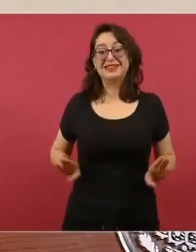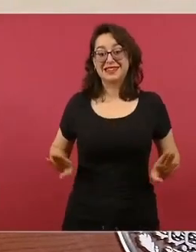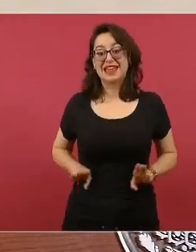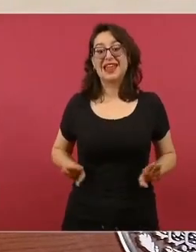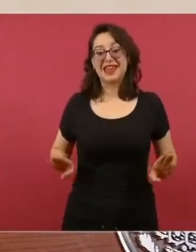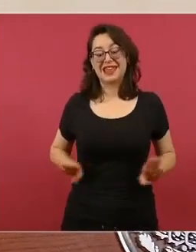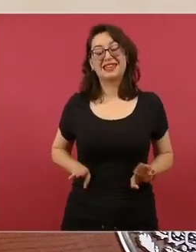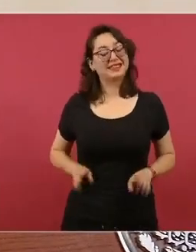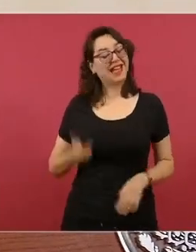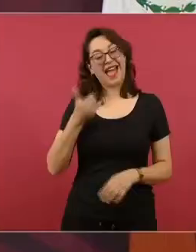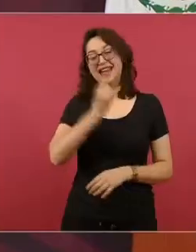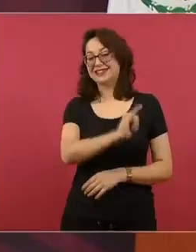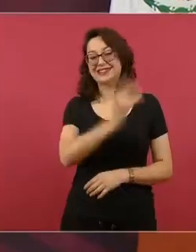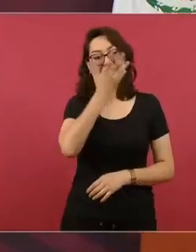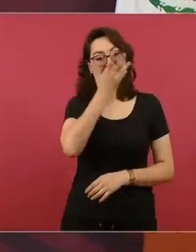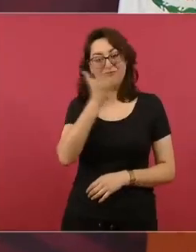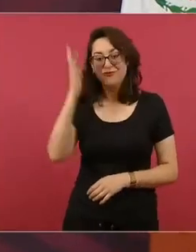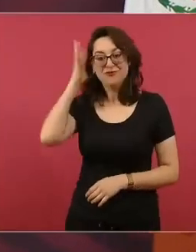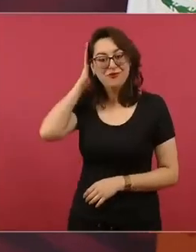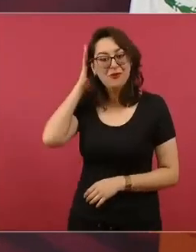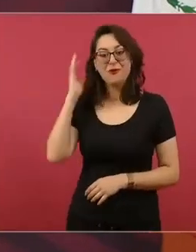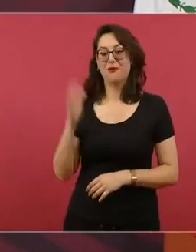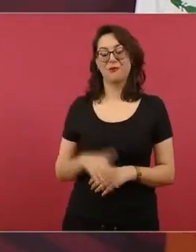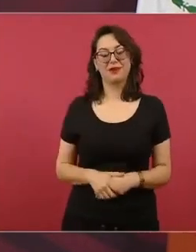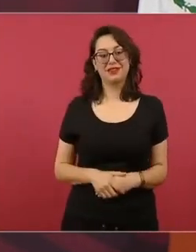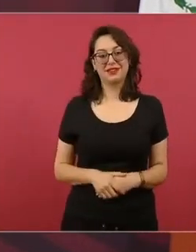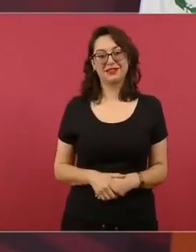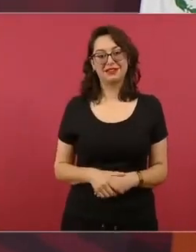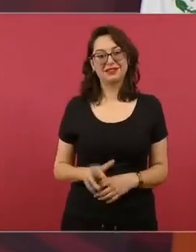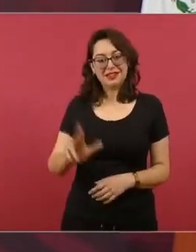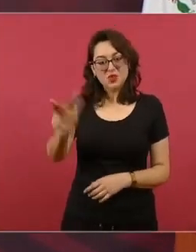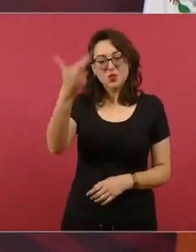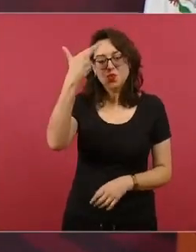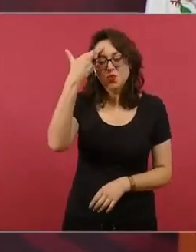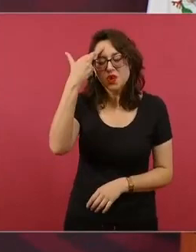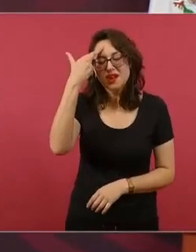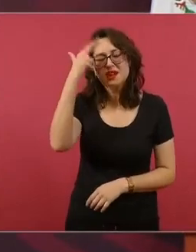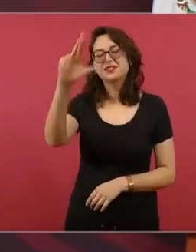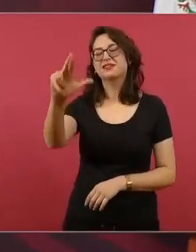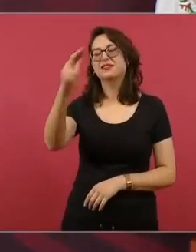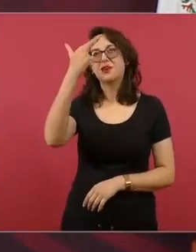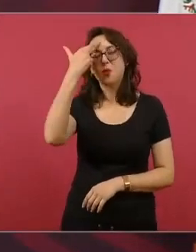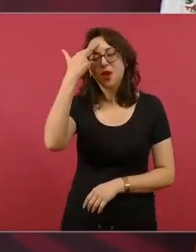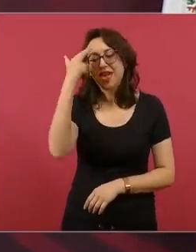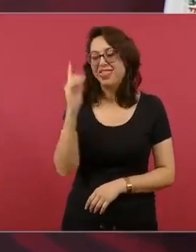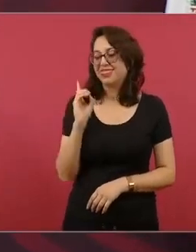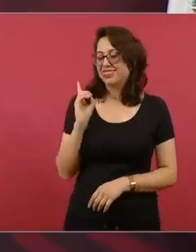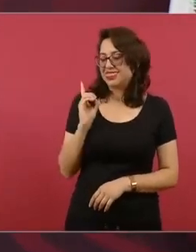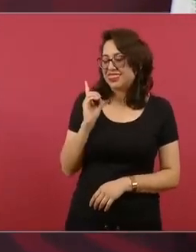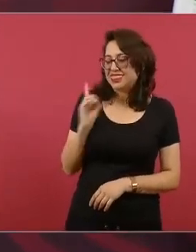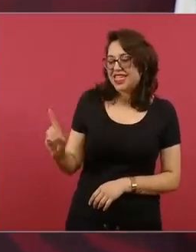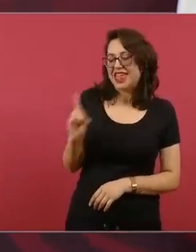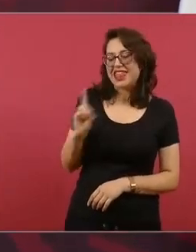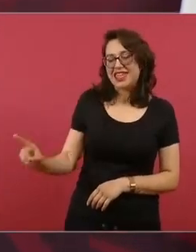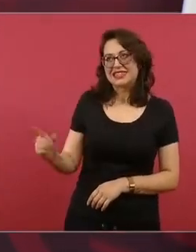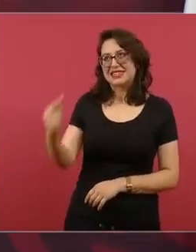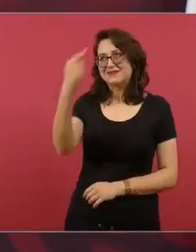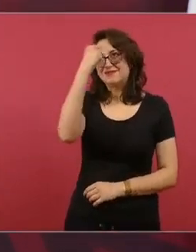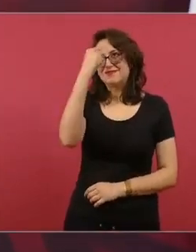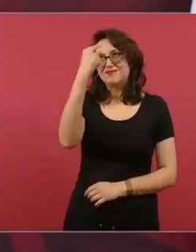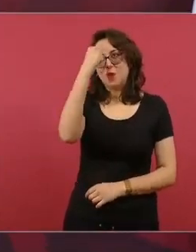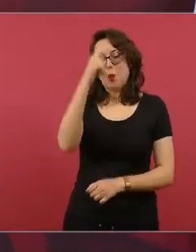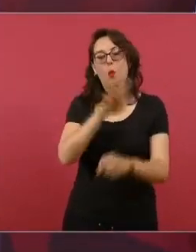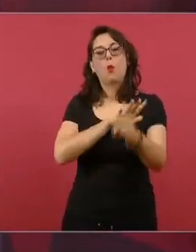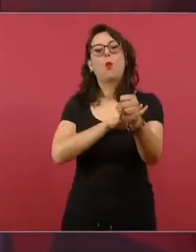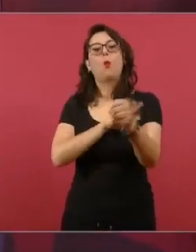No olviden la doctrina de la derecha. La verdadera doctrina de la derecha